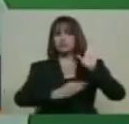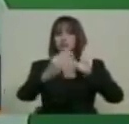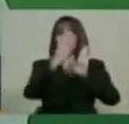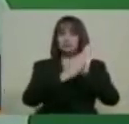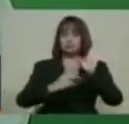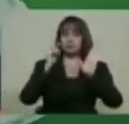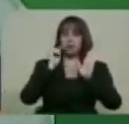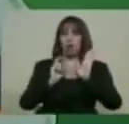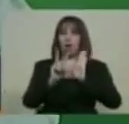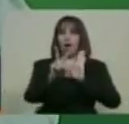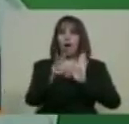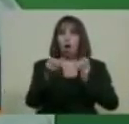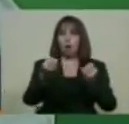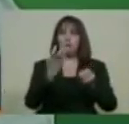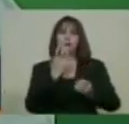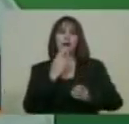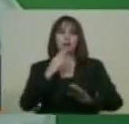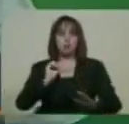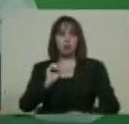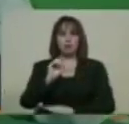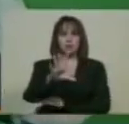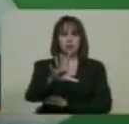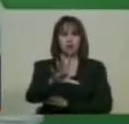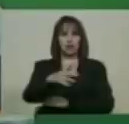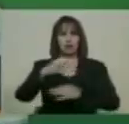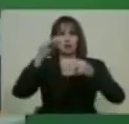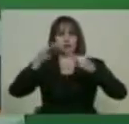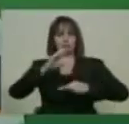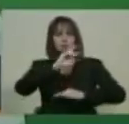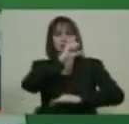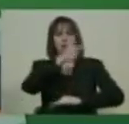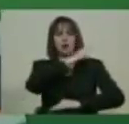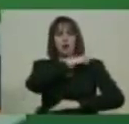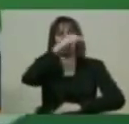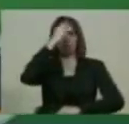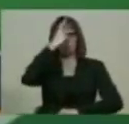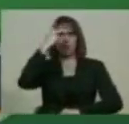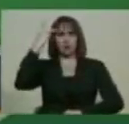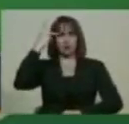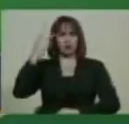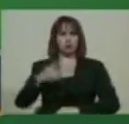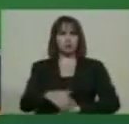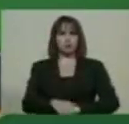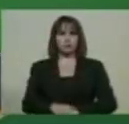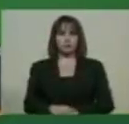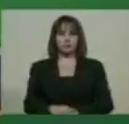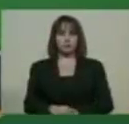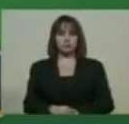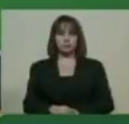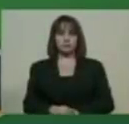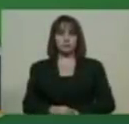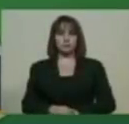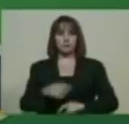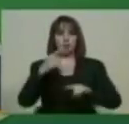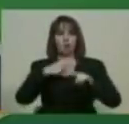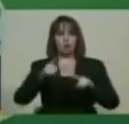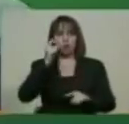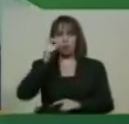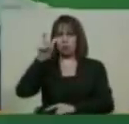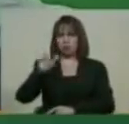y emane un ejemplo y un mensaje, general en jefe Vladimir Padrino López, almirante en jefe Remigio